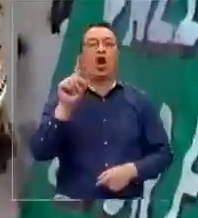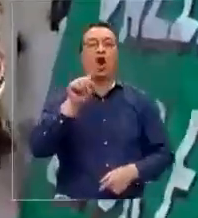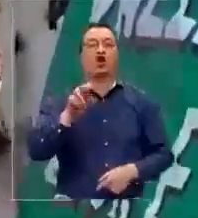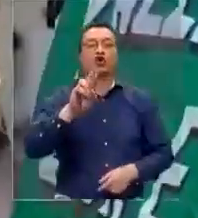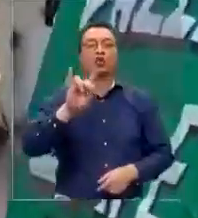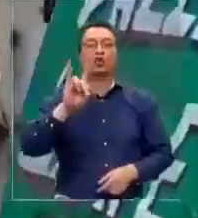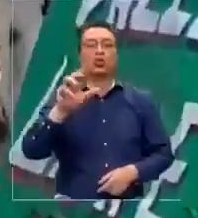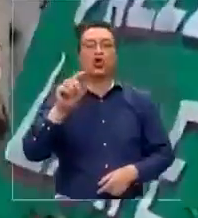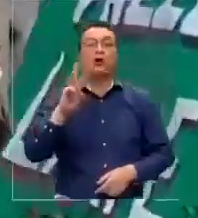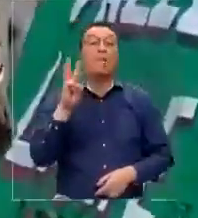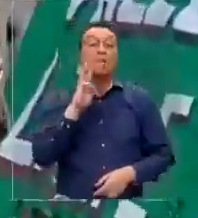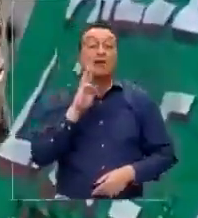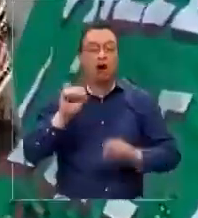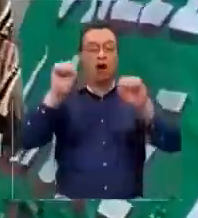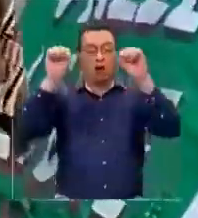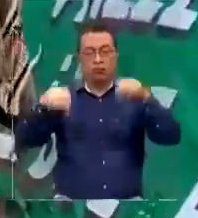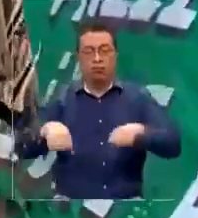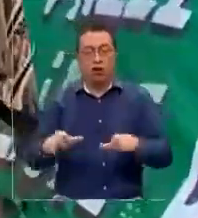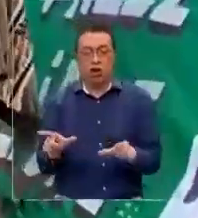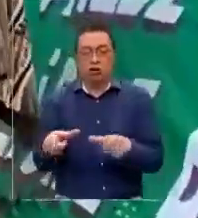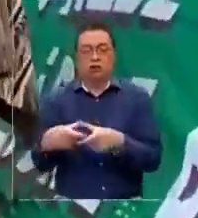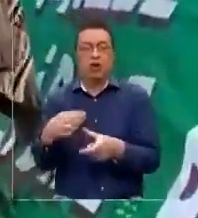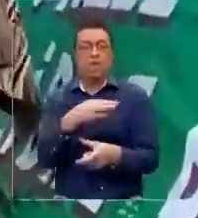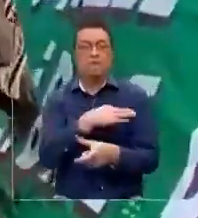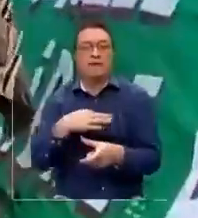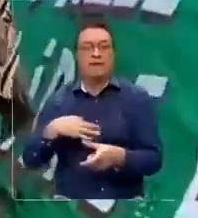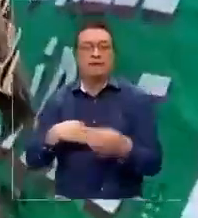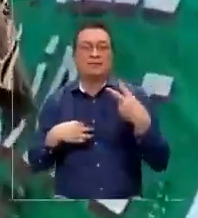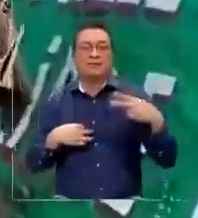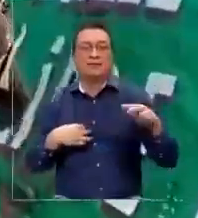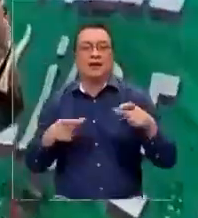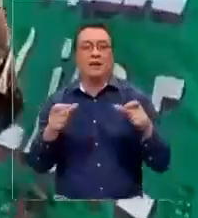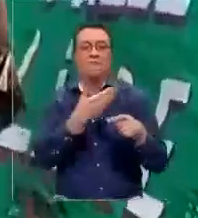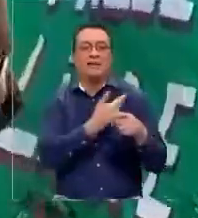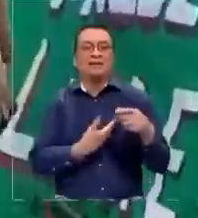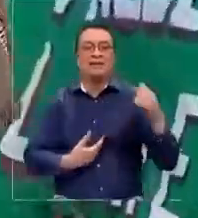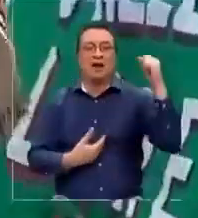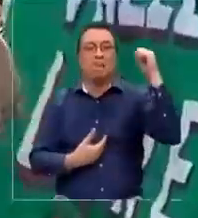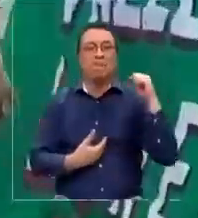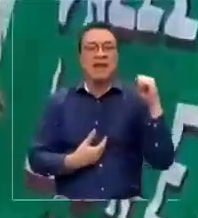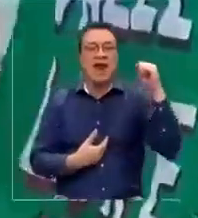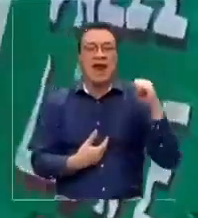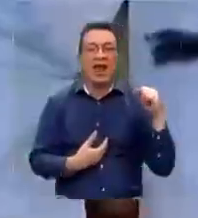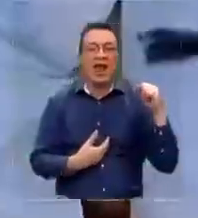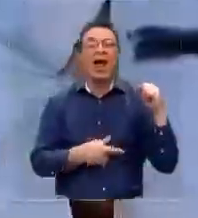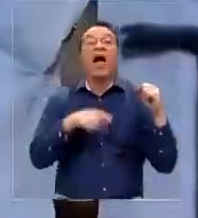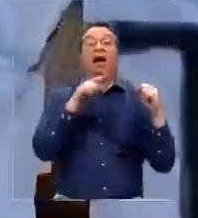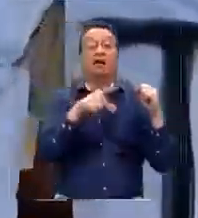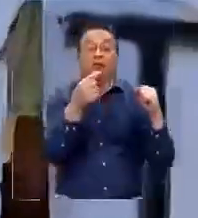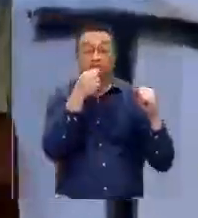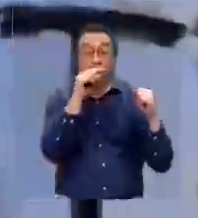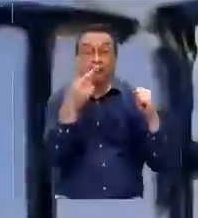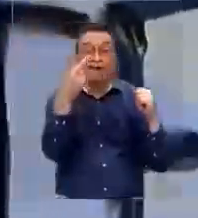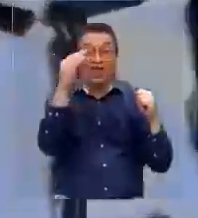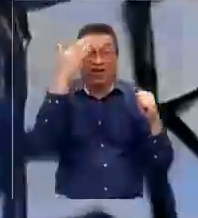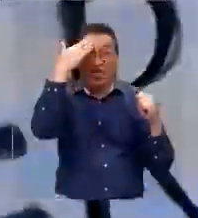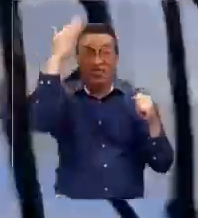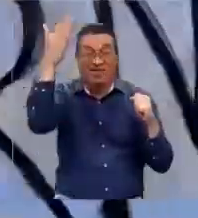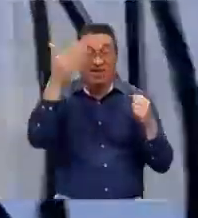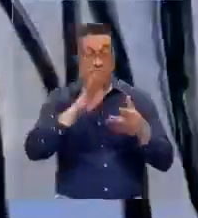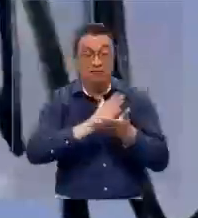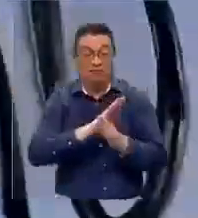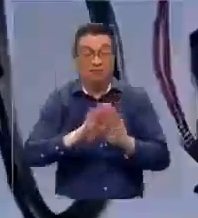que fue aprobado este miércoles por el Comité de Ministros del presidente Sebastián Piñera y a menos de 20 días del término de